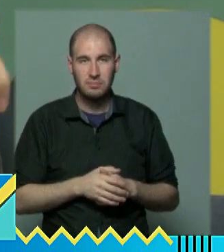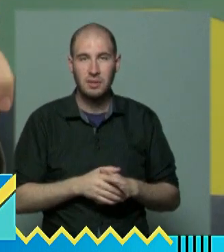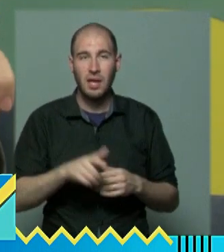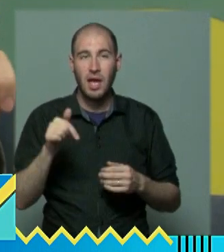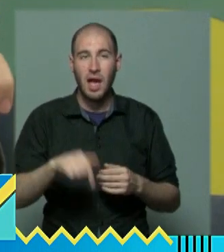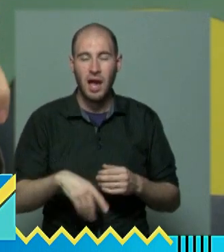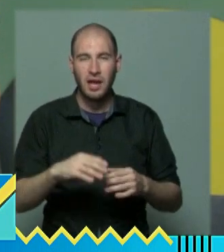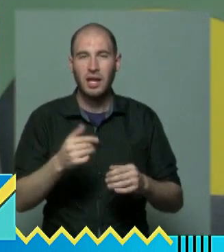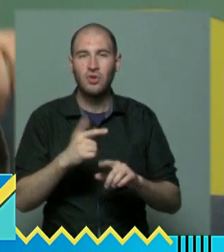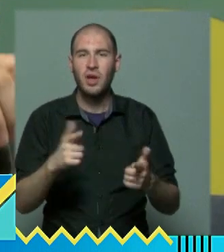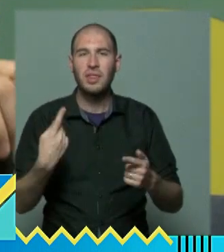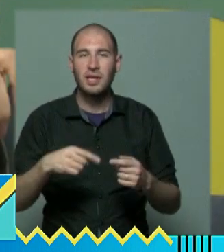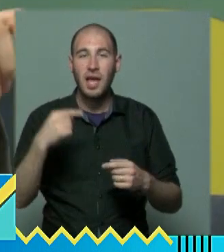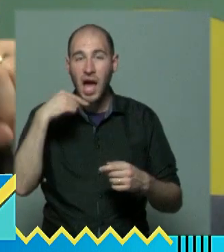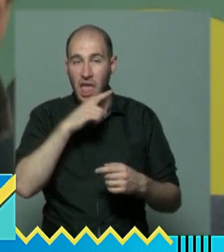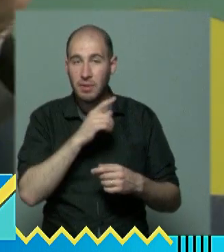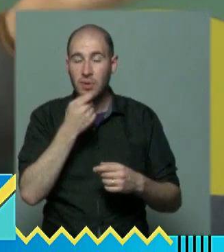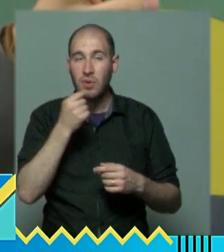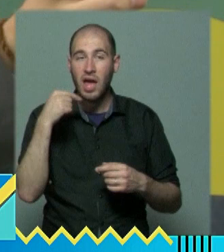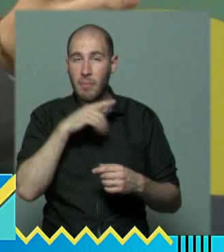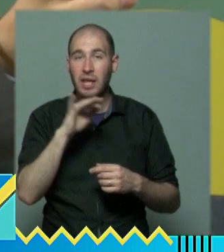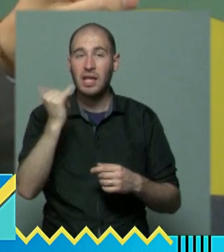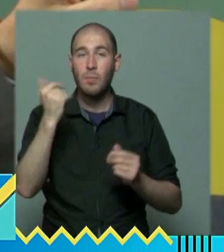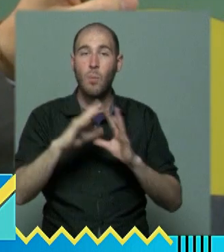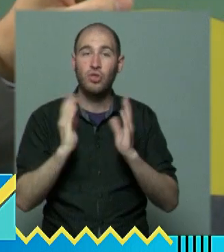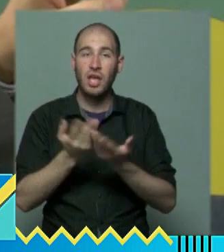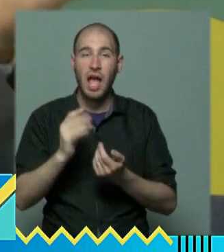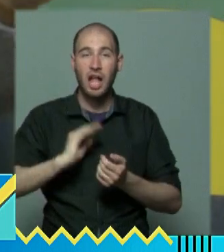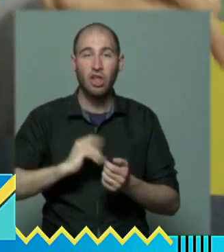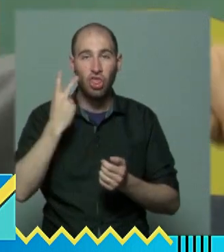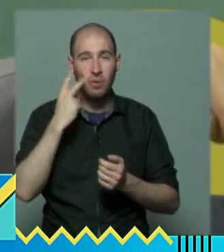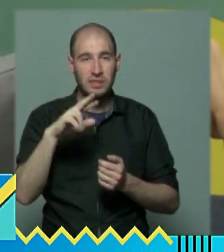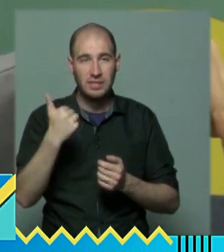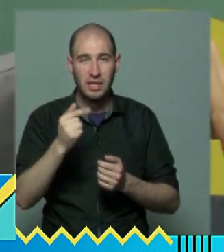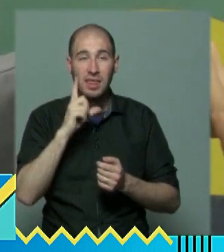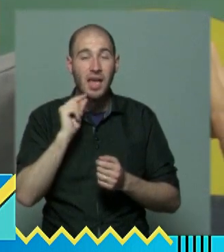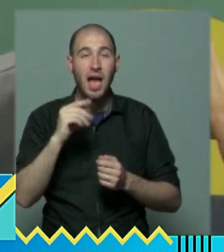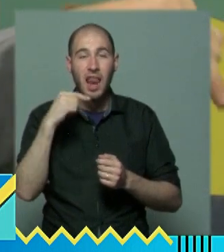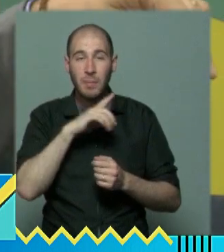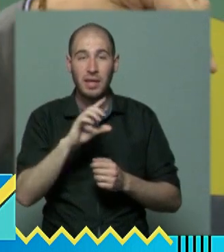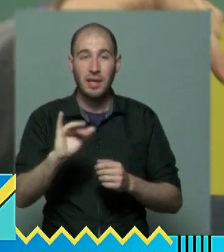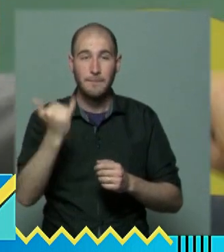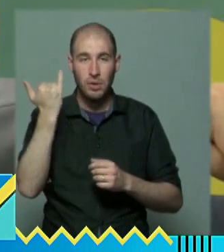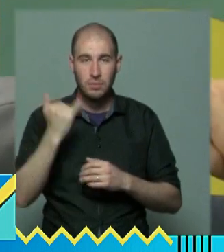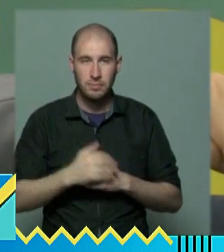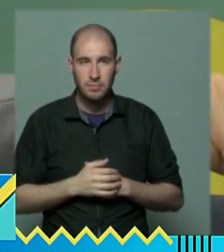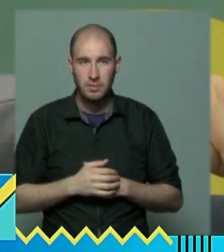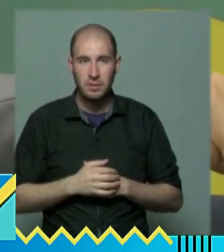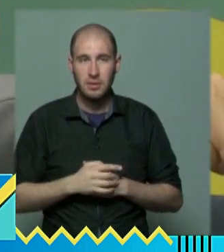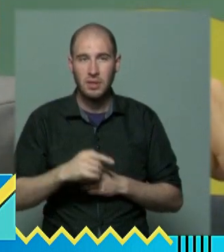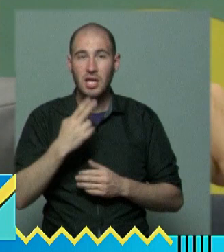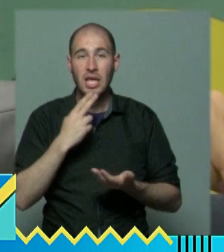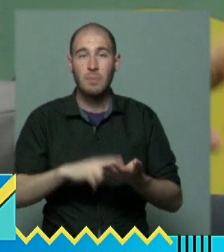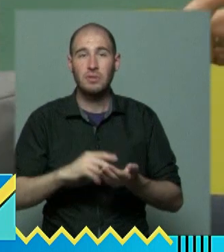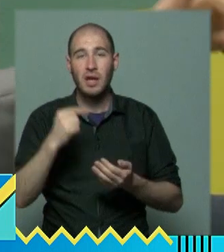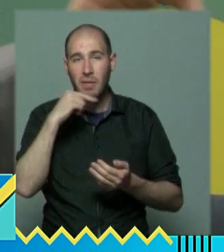lo que no hubo fue en Alemania, cuando Alemania salió campeón del mundo en el 2006, el día que Alemania salió campeón, aumentaron los